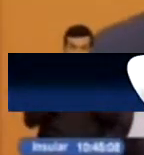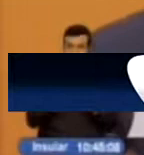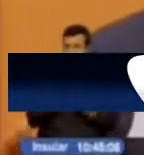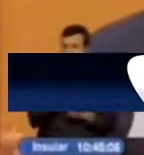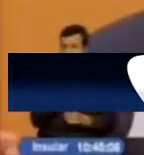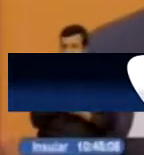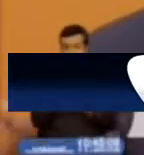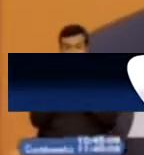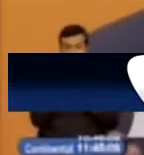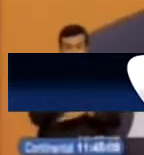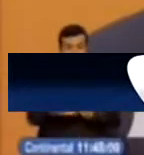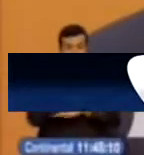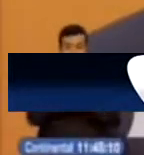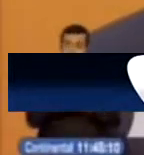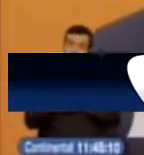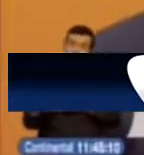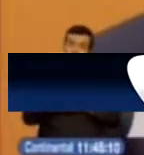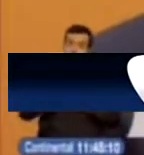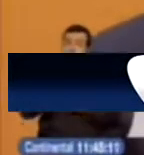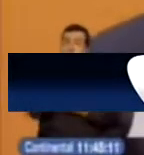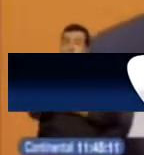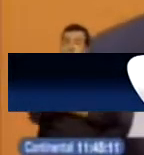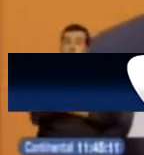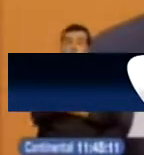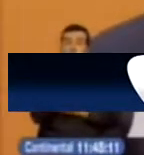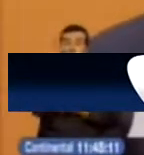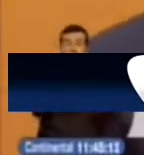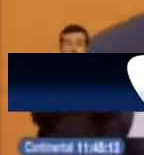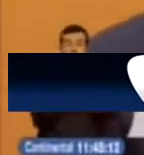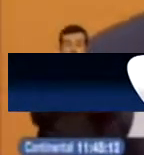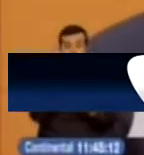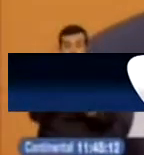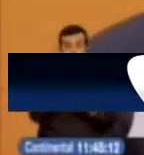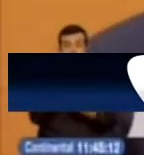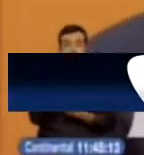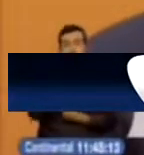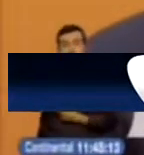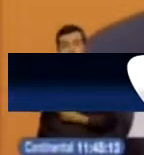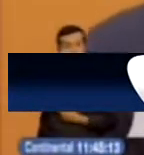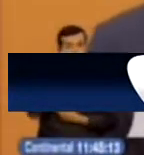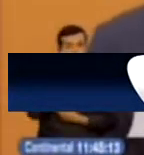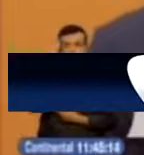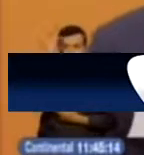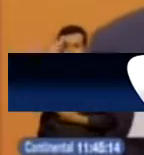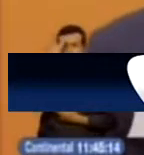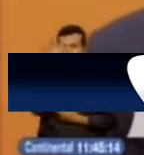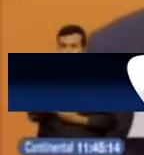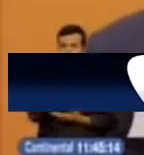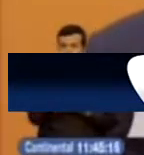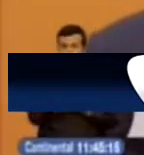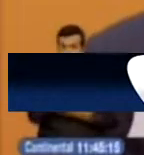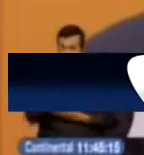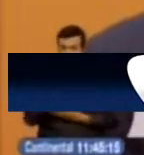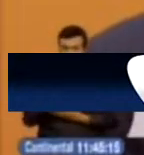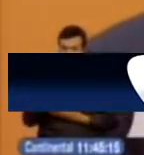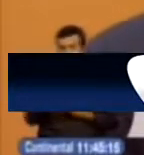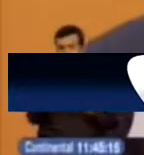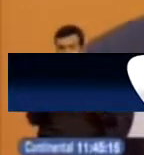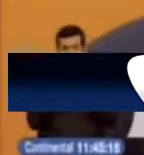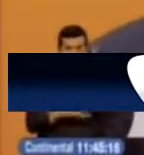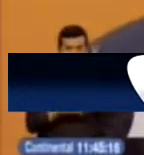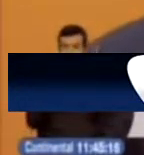Hoy por la tarde tendrá la gentileza también de visitarme el alcalde Jaime Nebot, porque seguramente tenemos